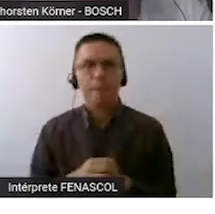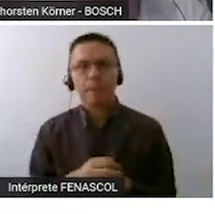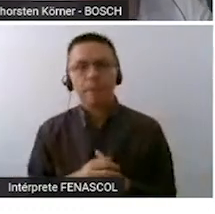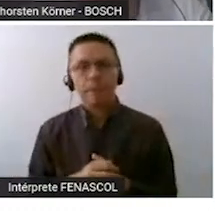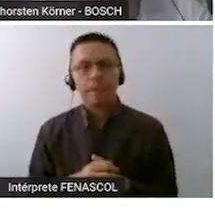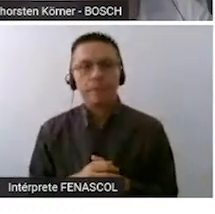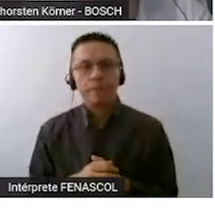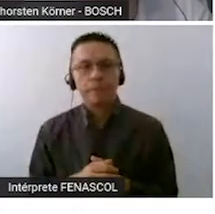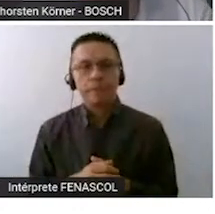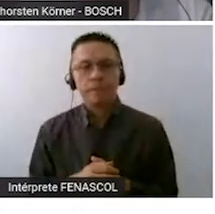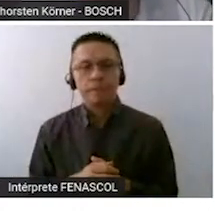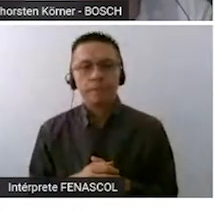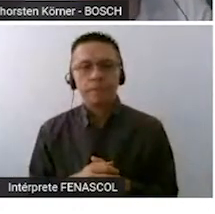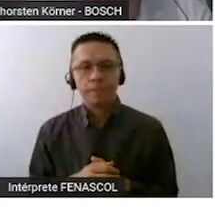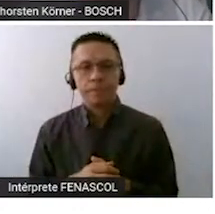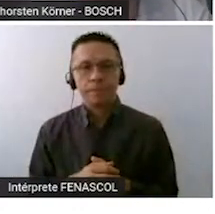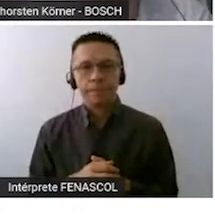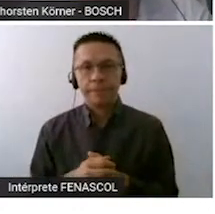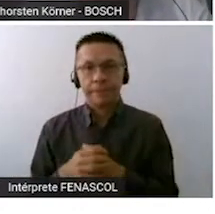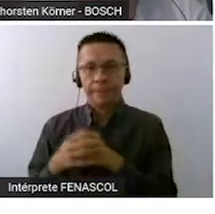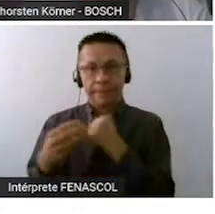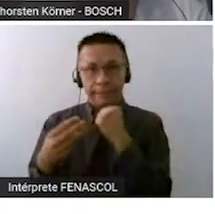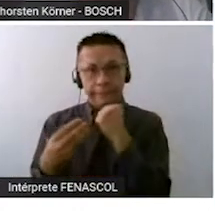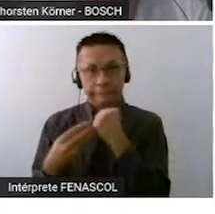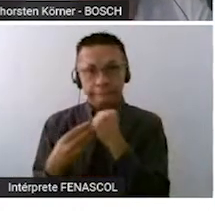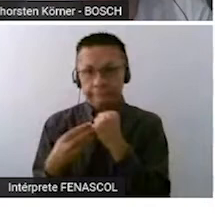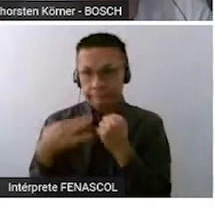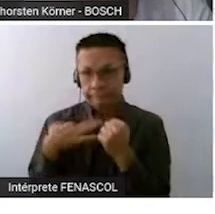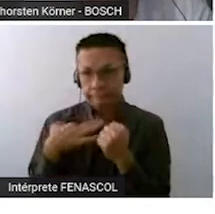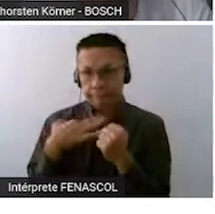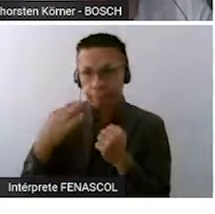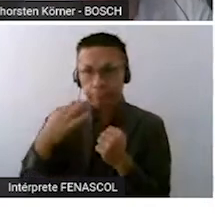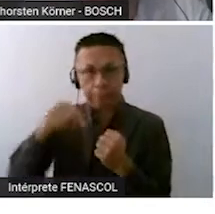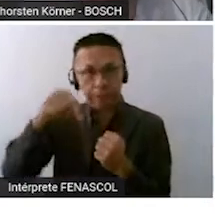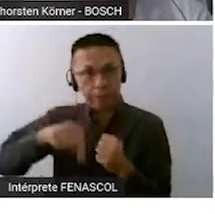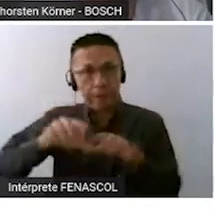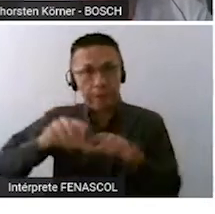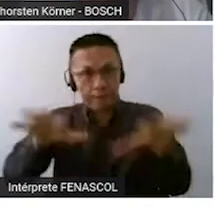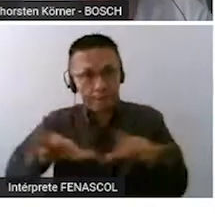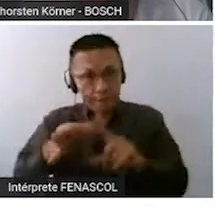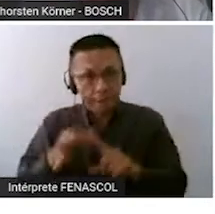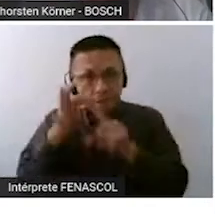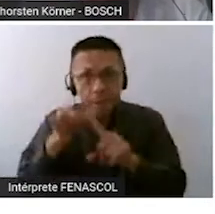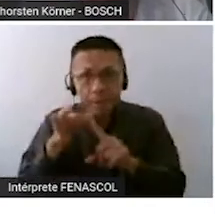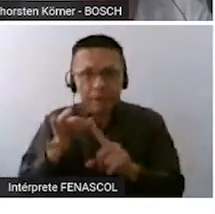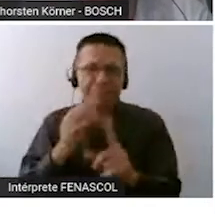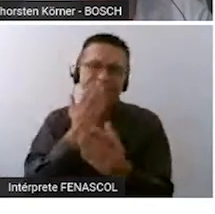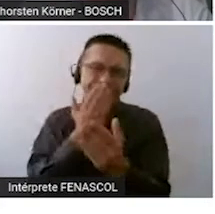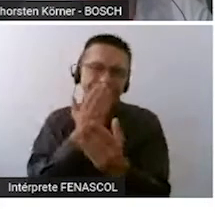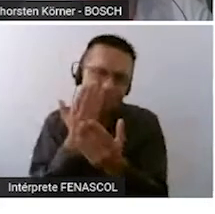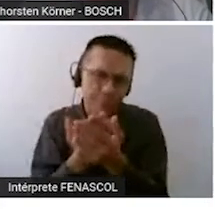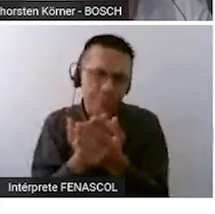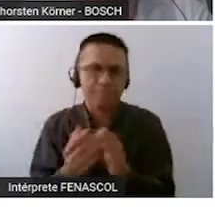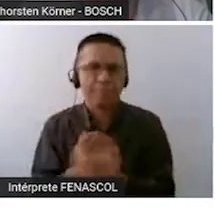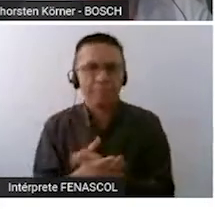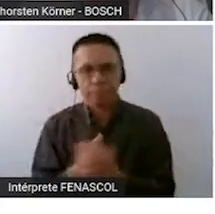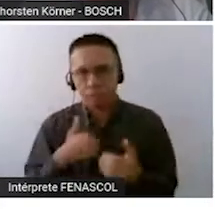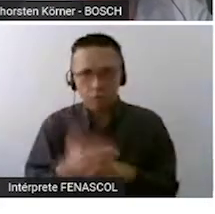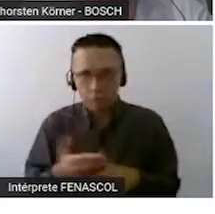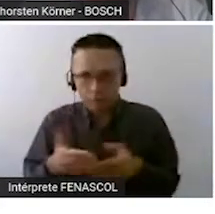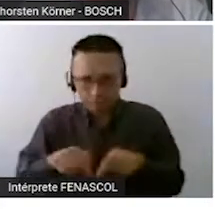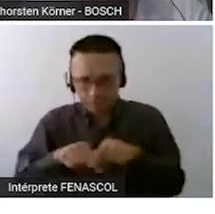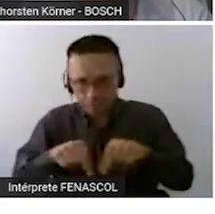dio el SENA de participar en este evento. Permítanme presentarme brevemente. Mi nombre es